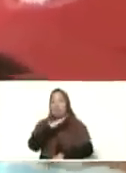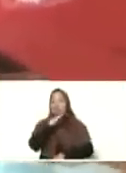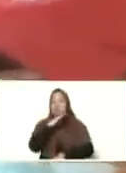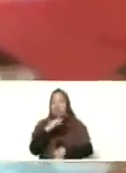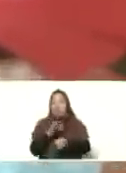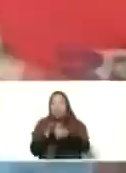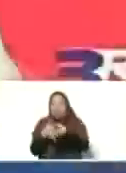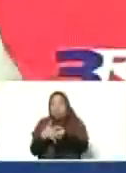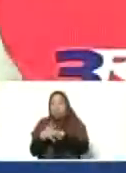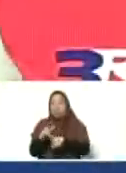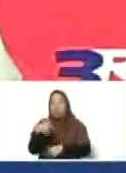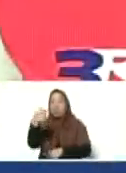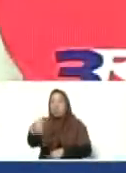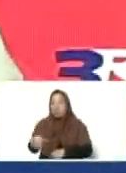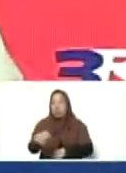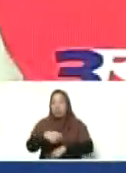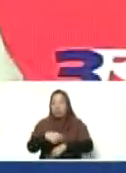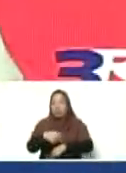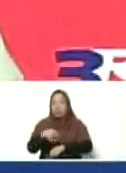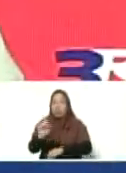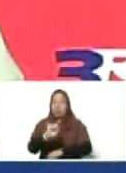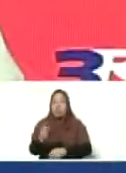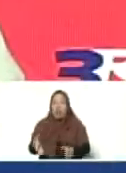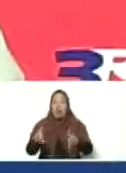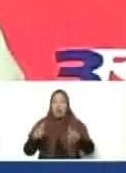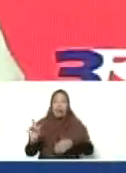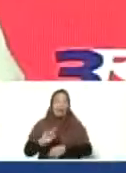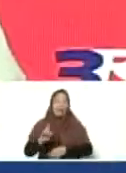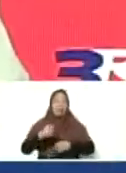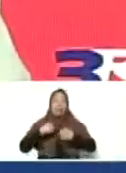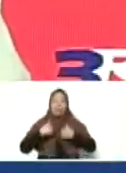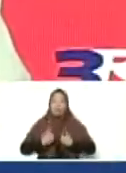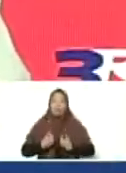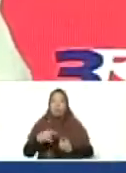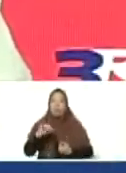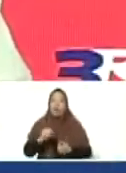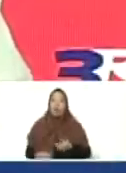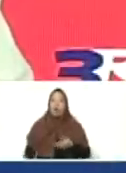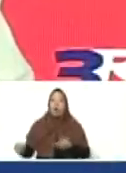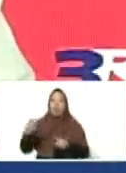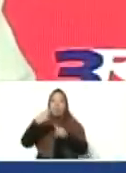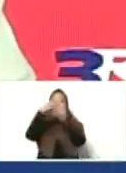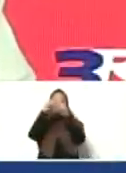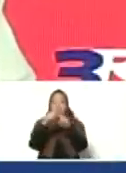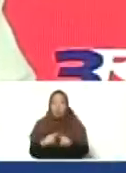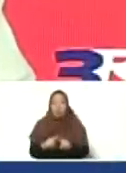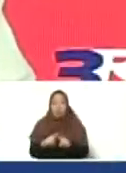no podemos declarar victoria ha habido un repunte